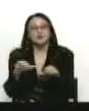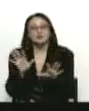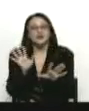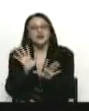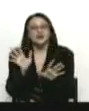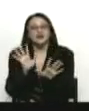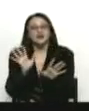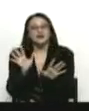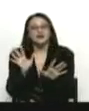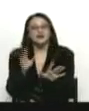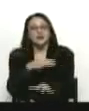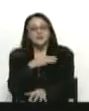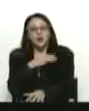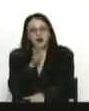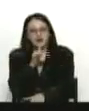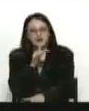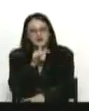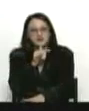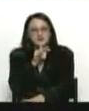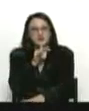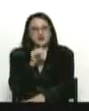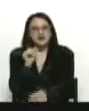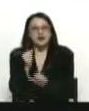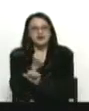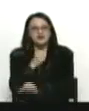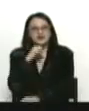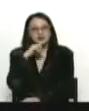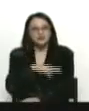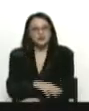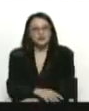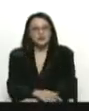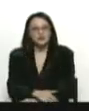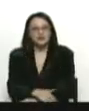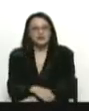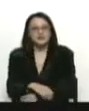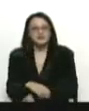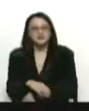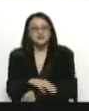inmoralidad. Es la antihistoria. Y los que se